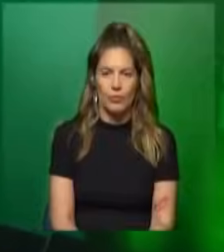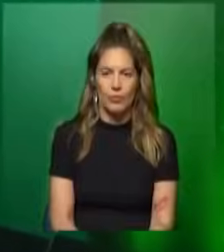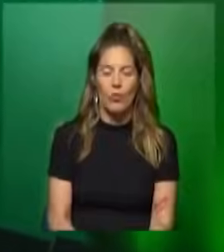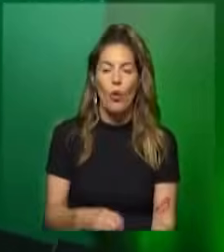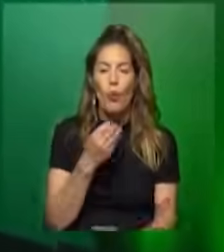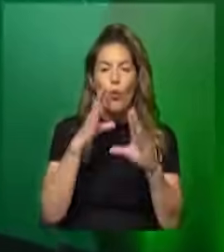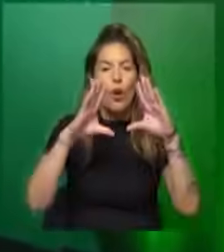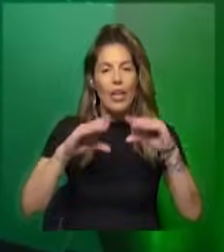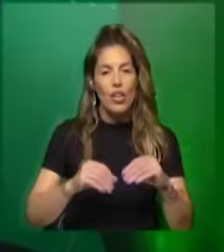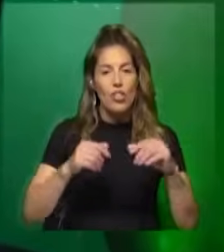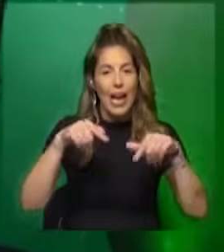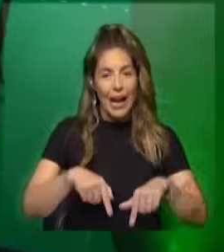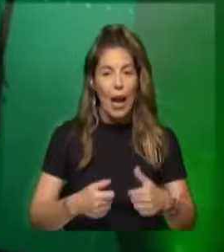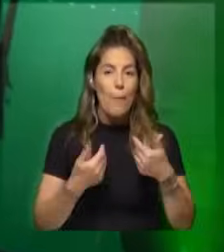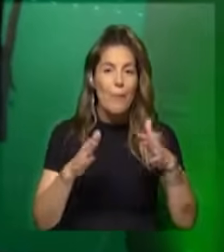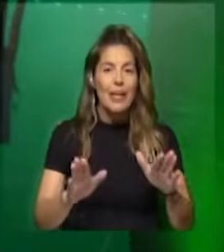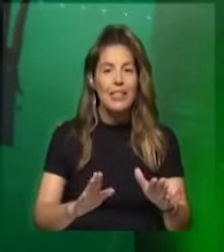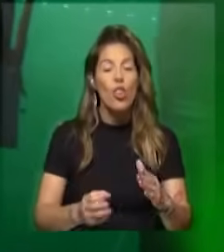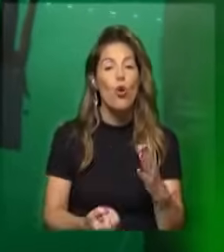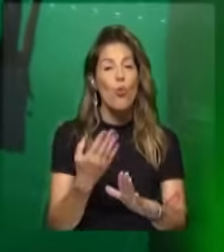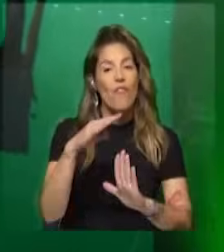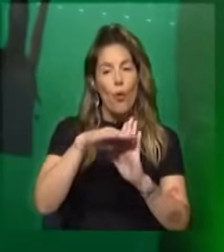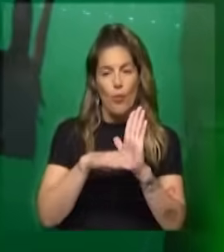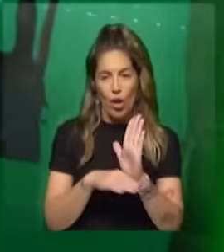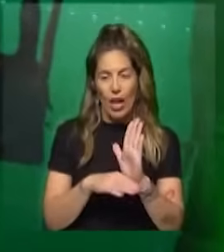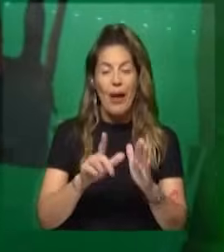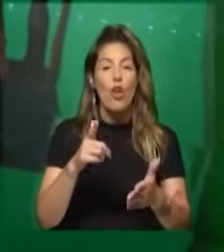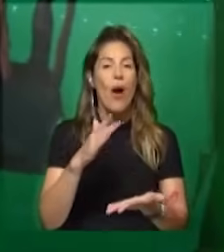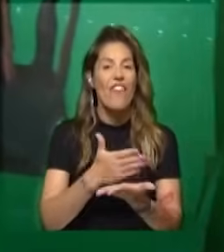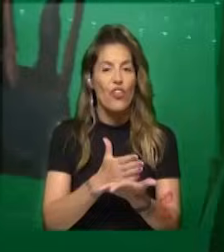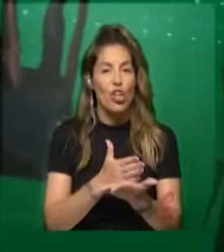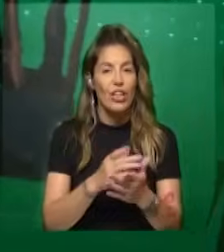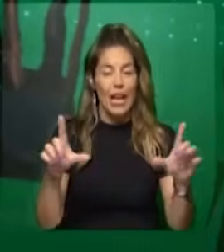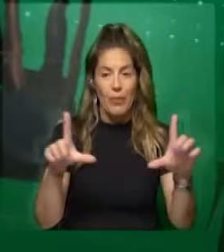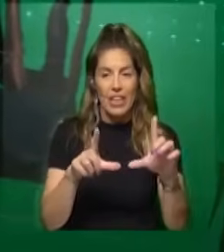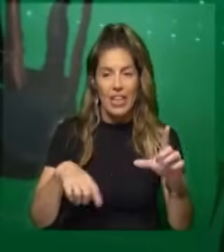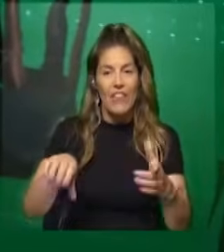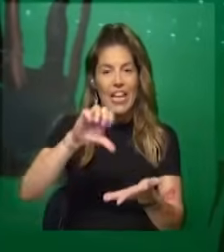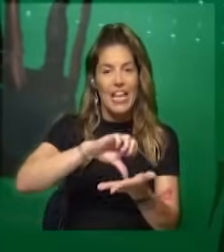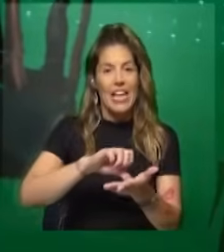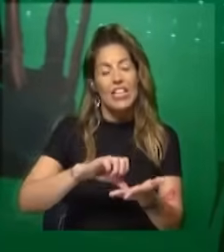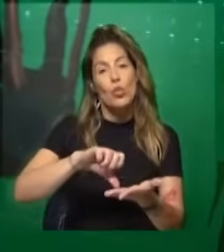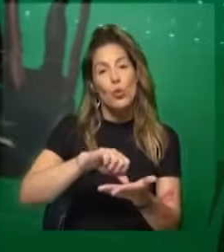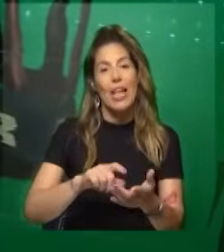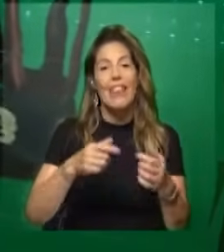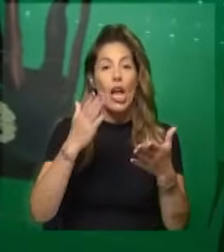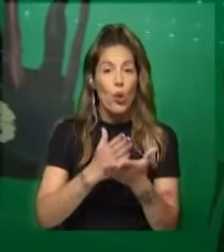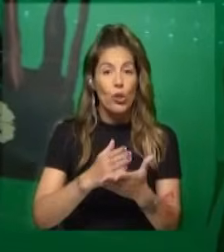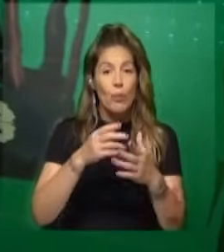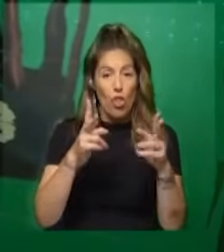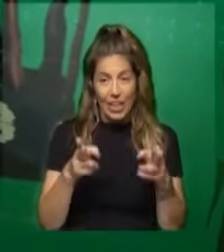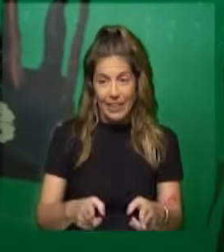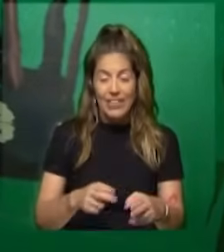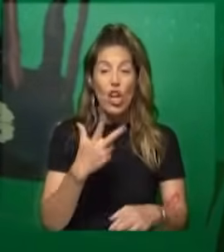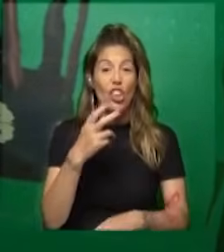¿Qué tal? Muy buenas noches. Aquí estamos comenzando un nuevo programa de Sin Fronteras en la pantalla de TV Ciudad, el último de este ciclo que ya